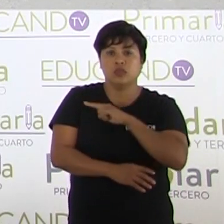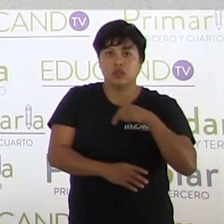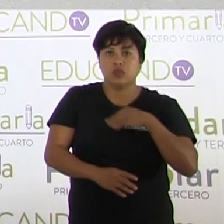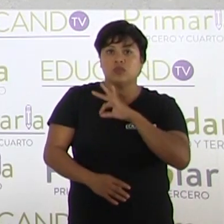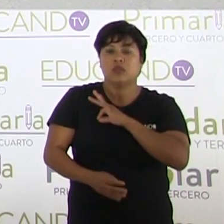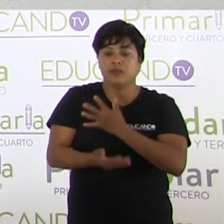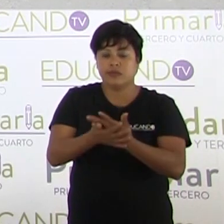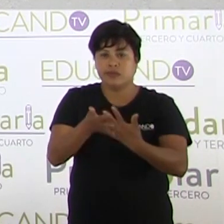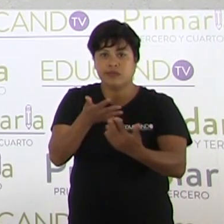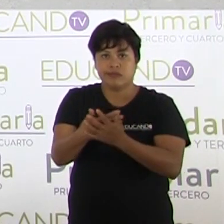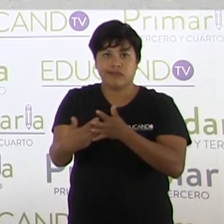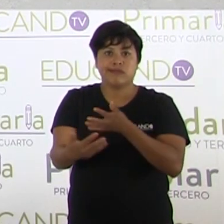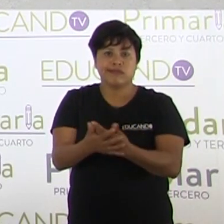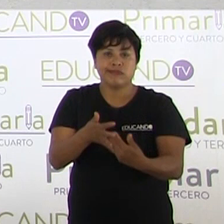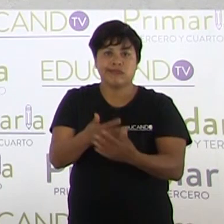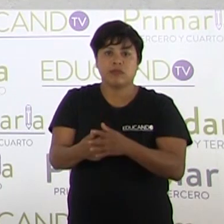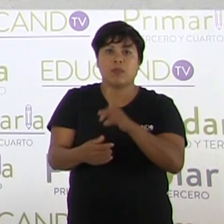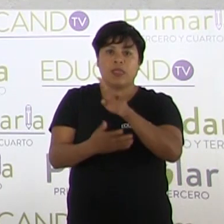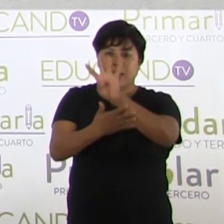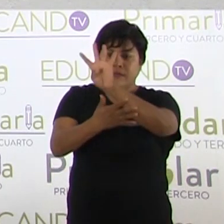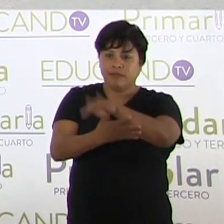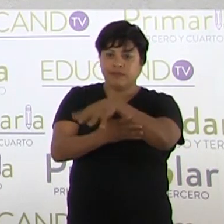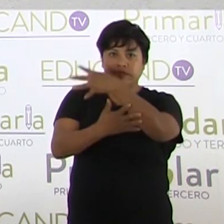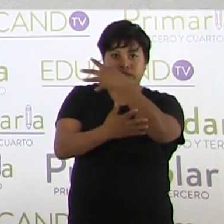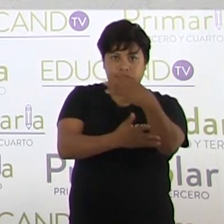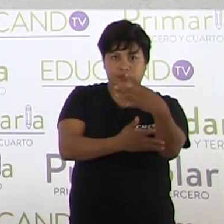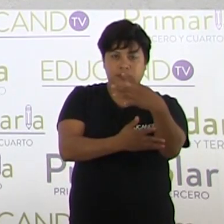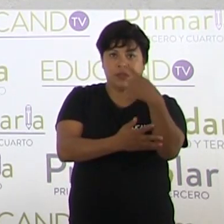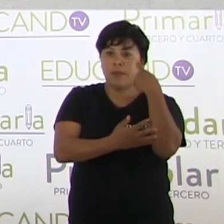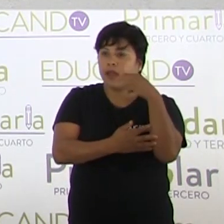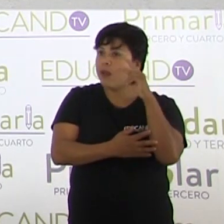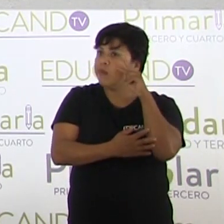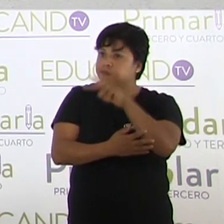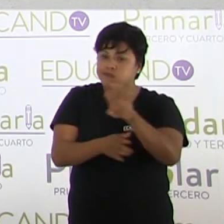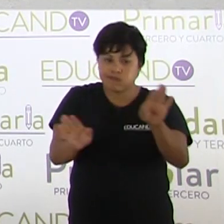elaboremos una tabla comparativa.